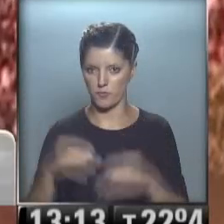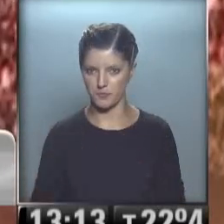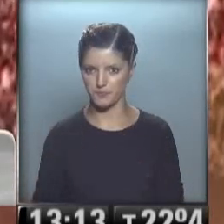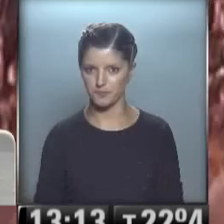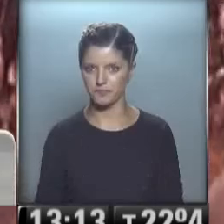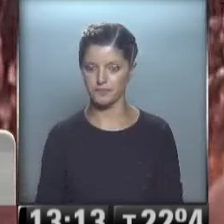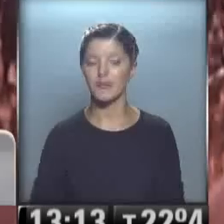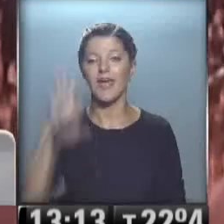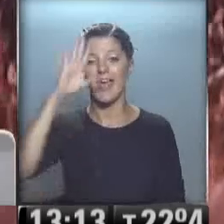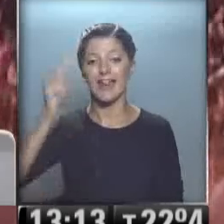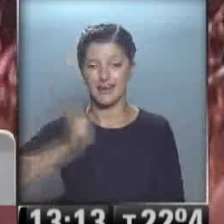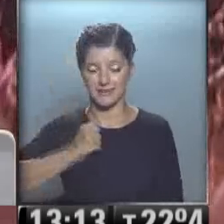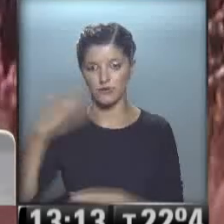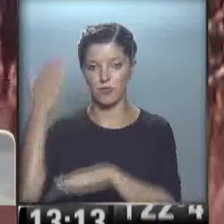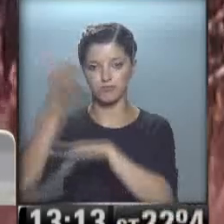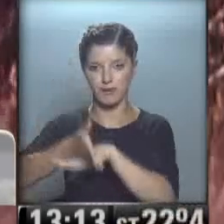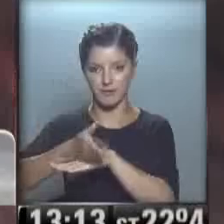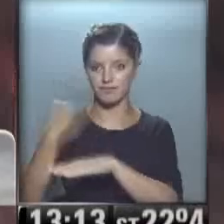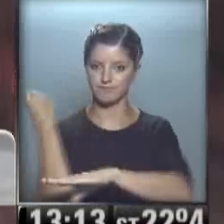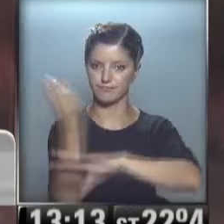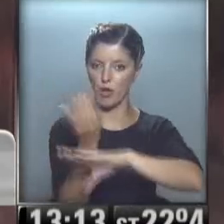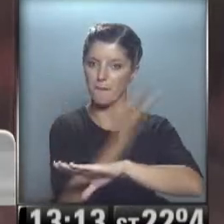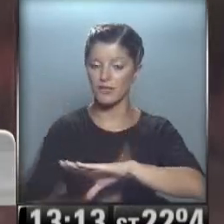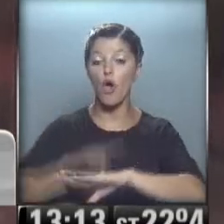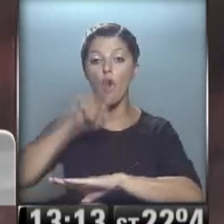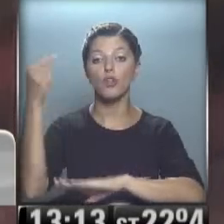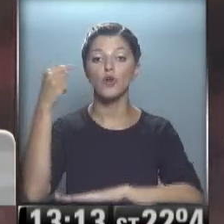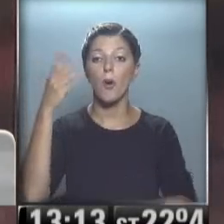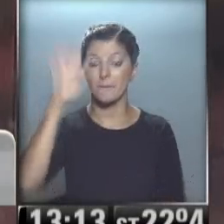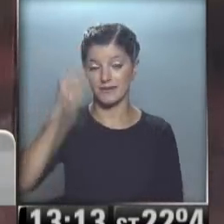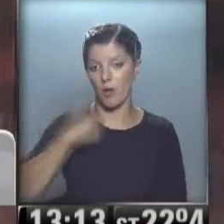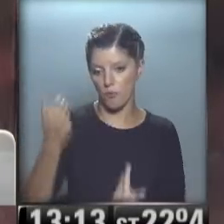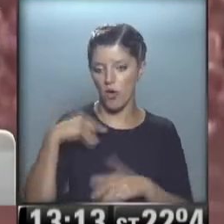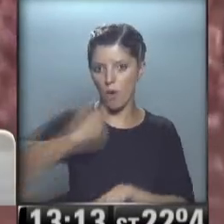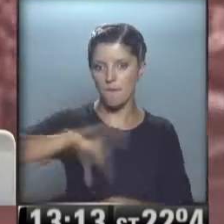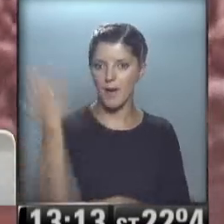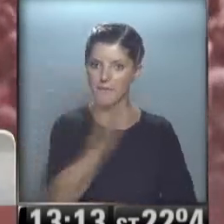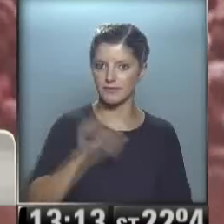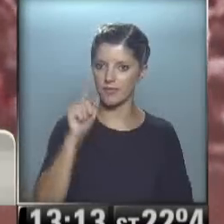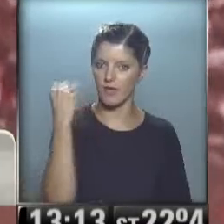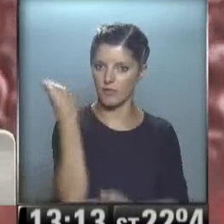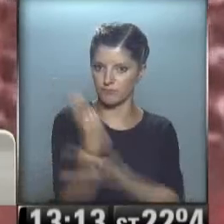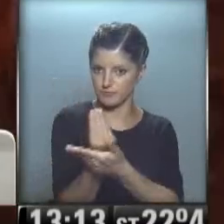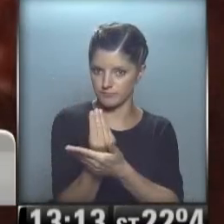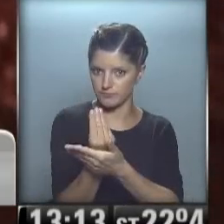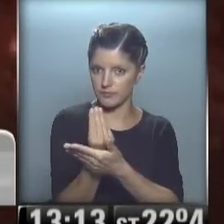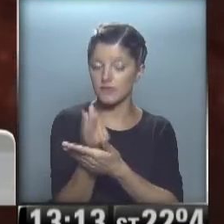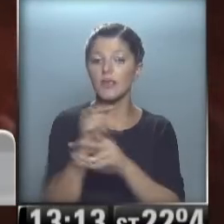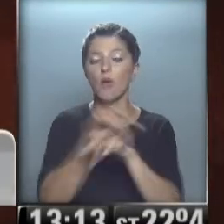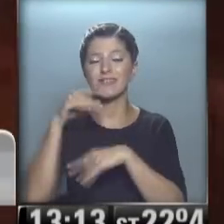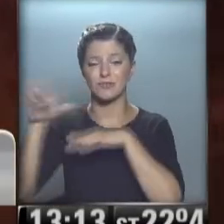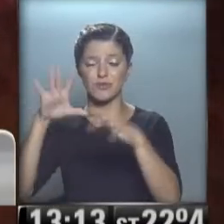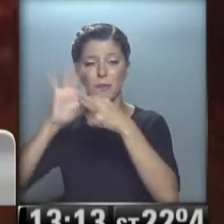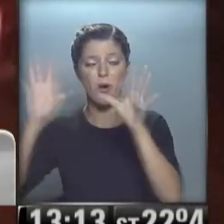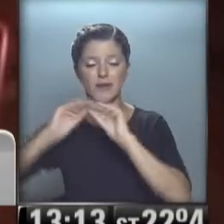El ejército al poder en Egipto. Otro militar puede convertirse en el nuevo hombre fuerte del país árabe, frustrando las esperanzas democráticas del